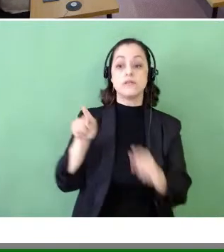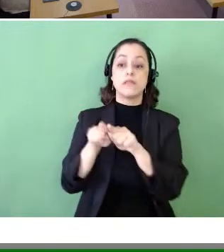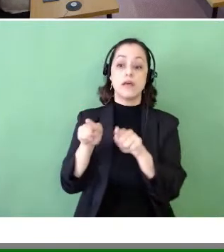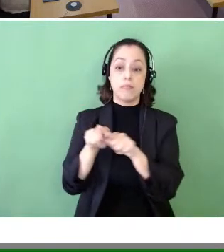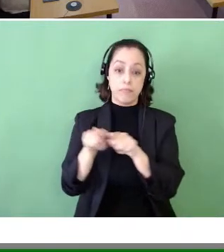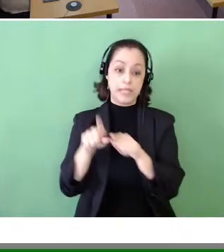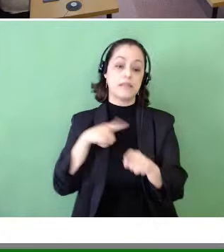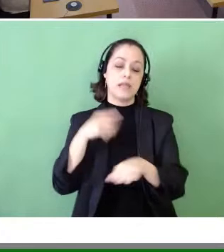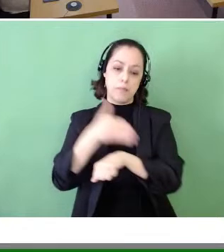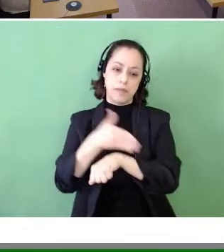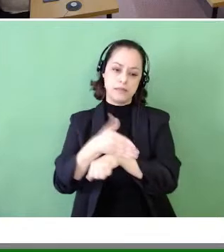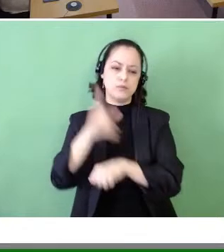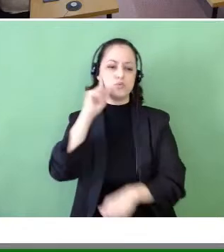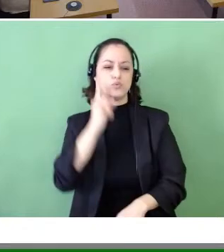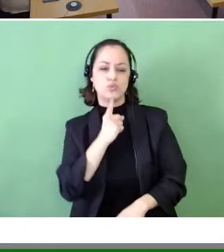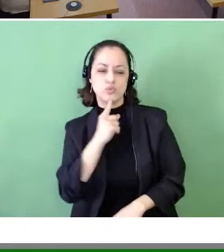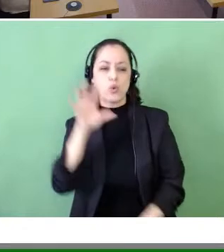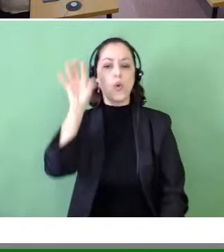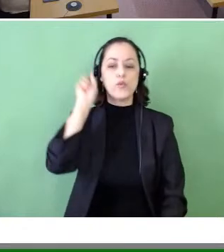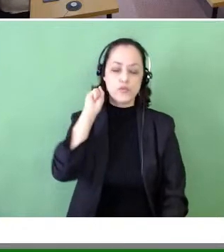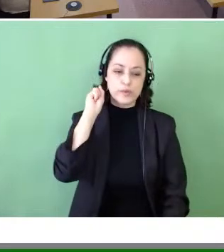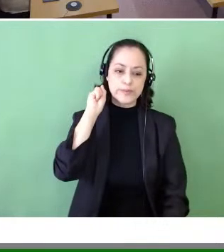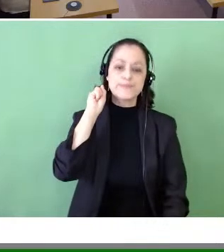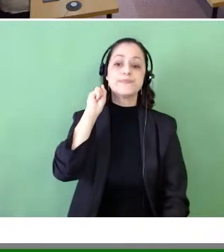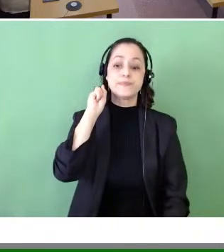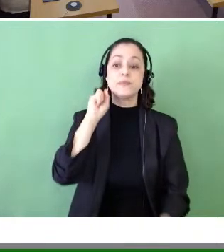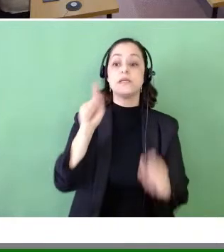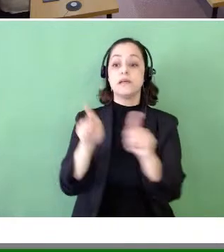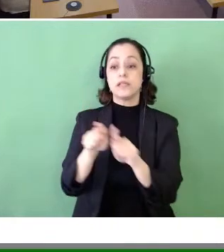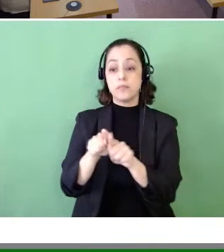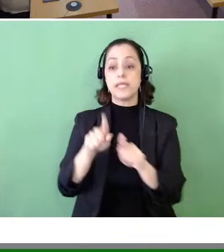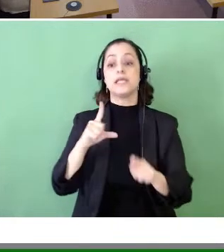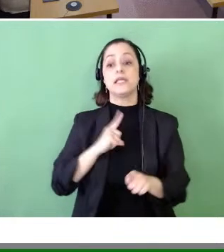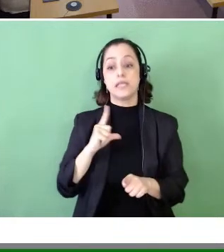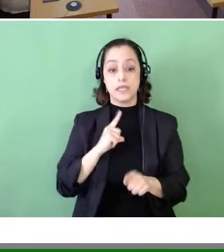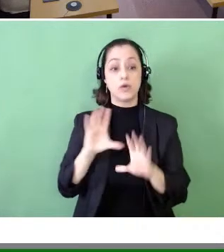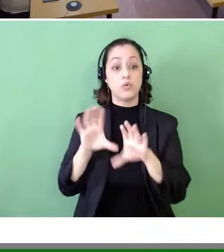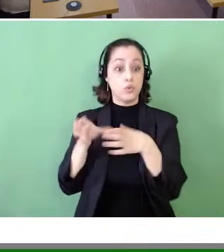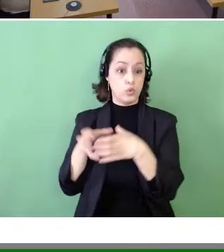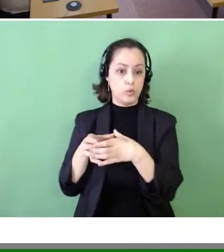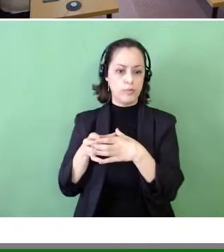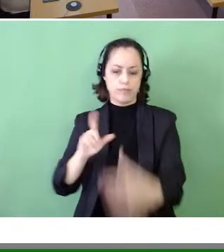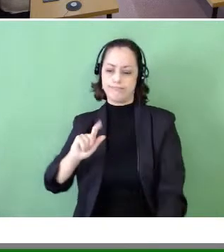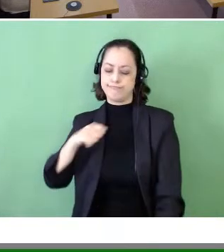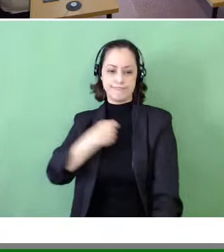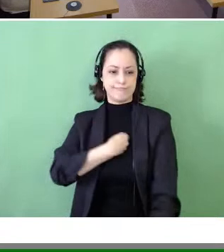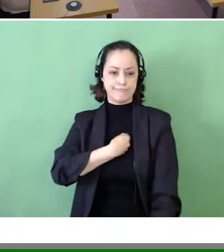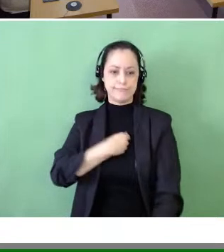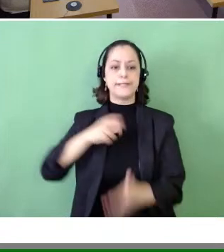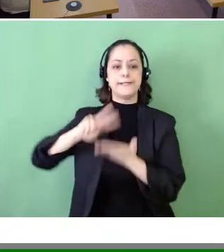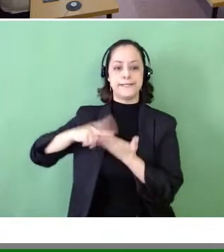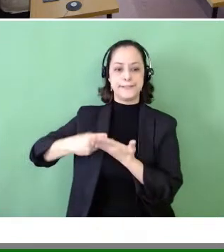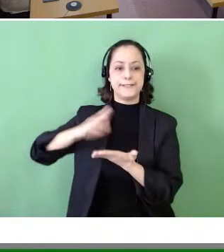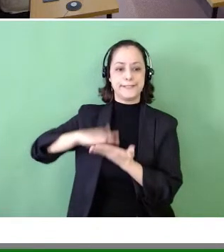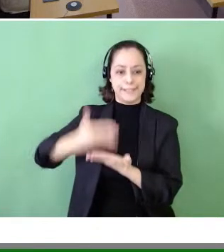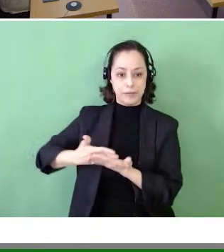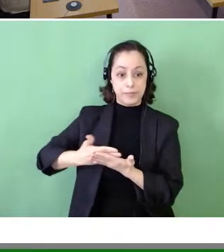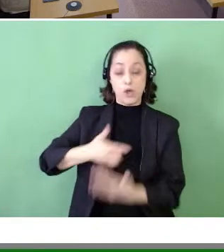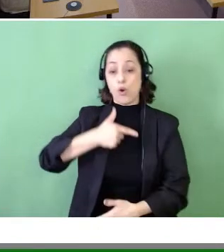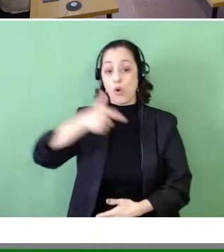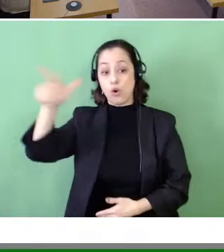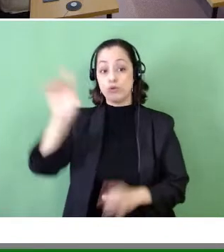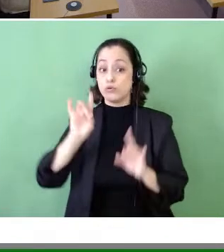participantes sordos y oyentes, y también un grupo que trabaja como, que se denomina como intérprete y traductor, y otro que trabaja solo